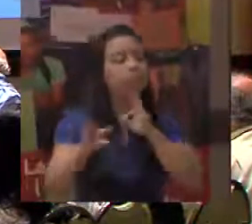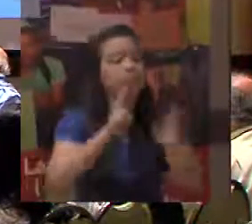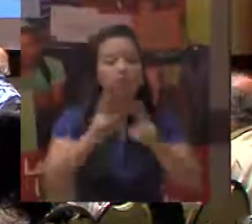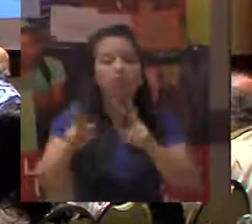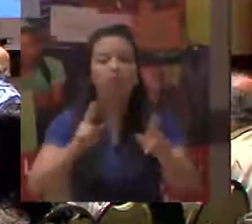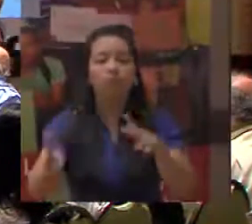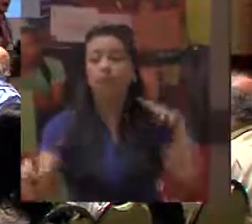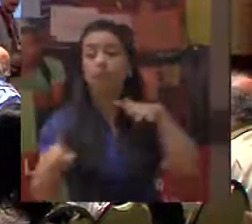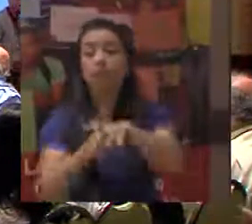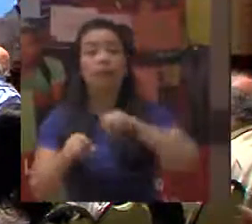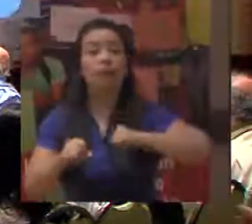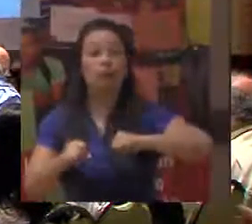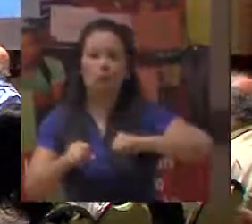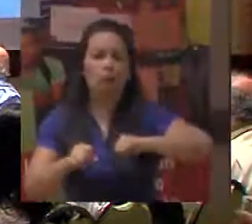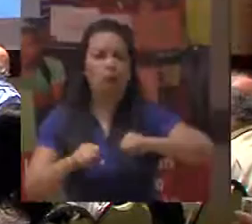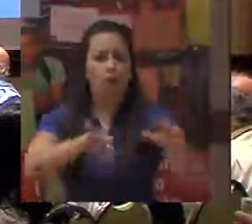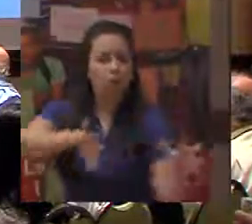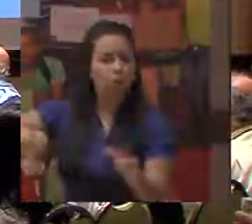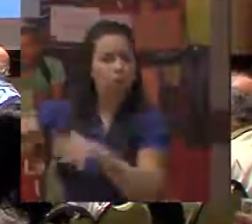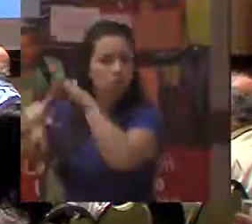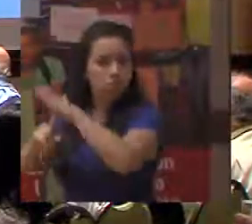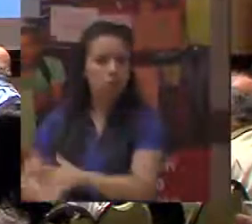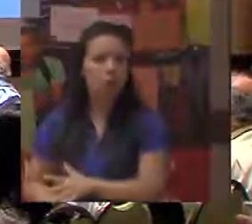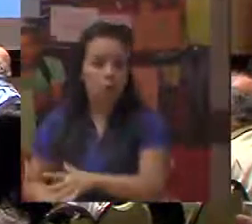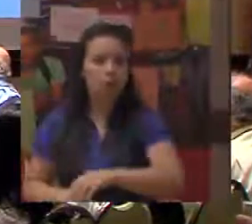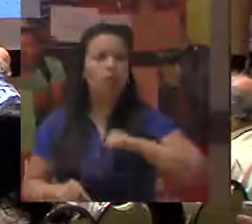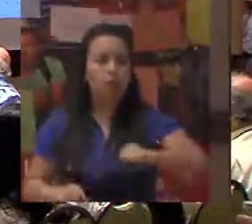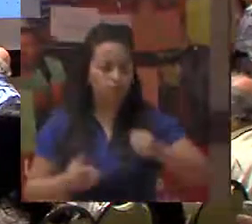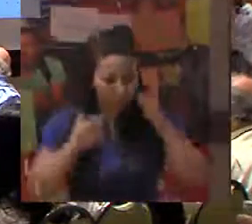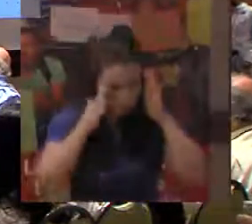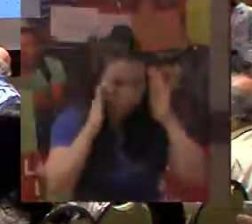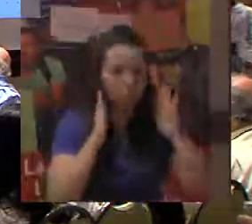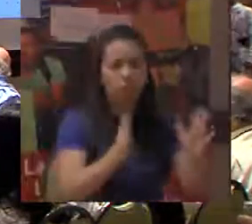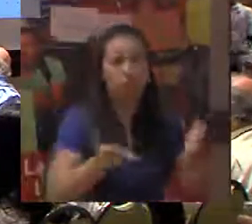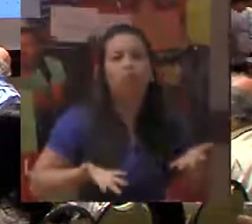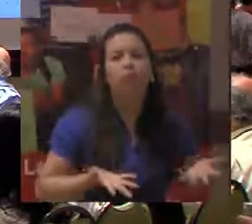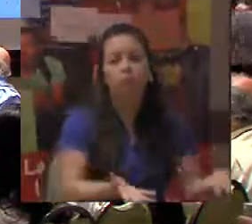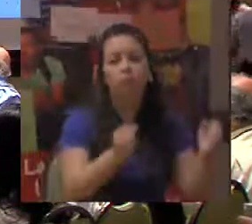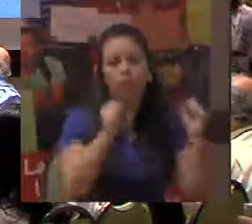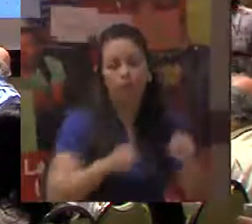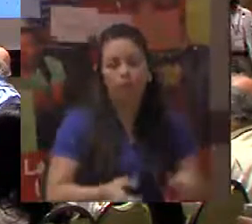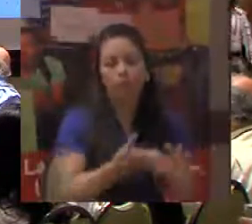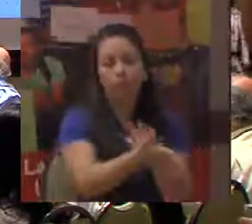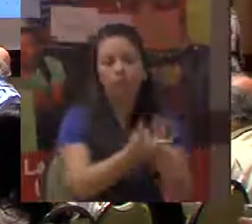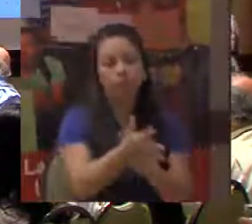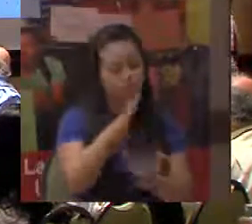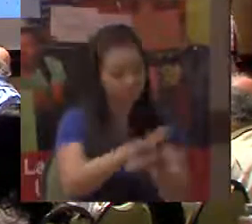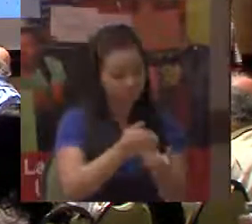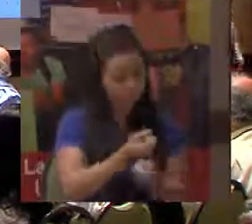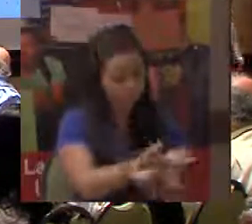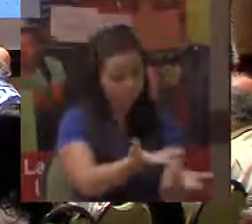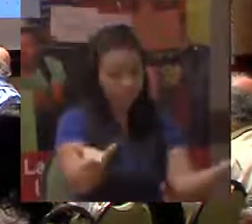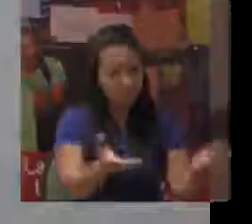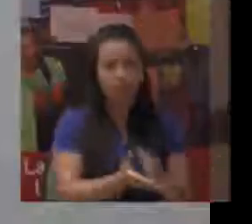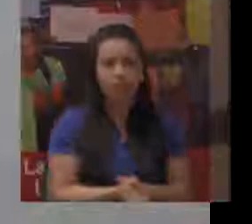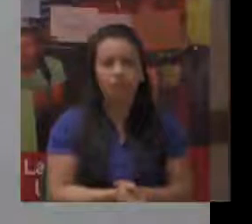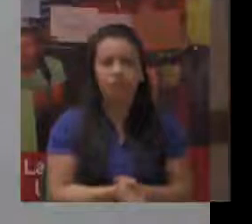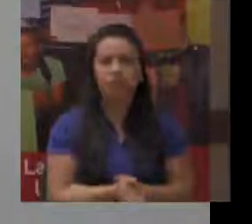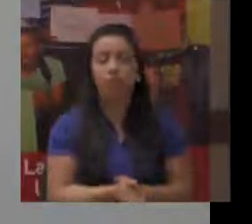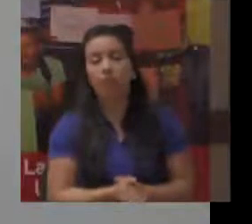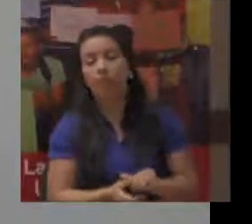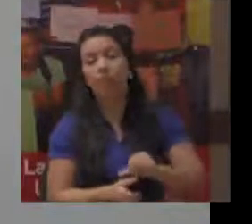afectara los derechos por parte de aquellos que solicitan el acceso a información a la entidad. Un punto importante que nosotros